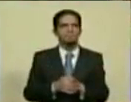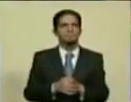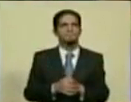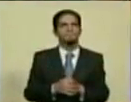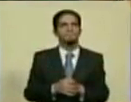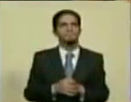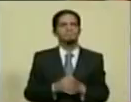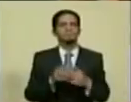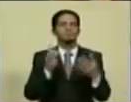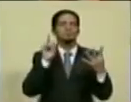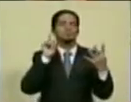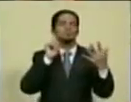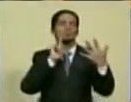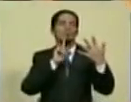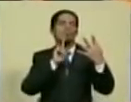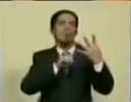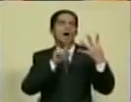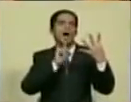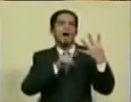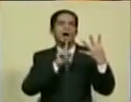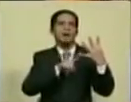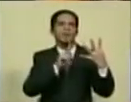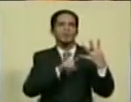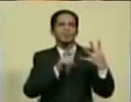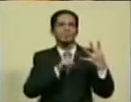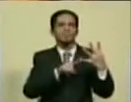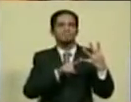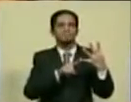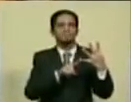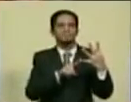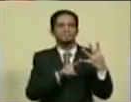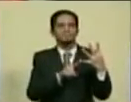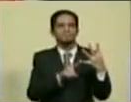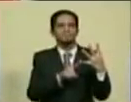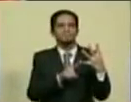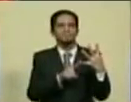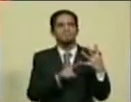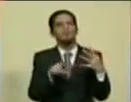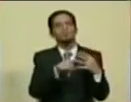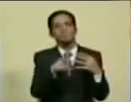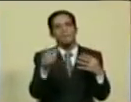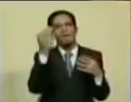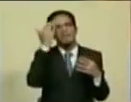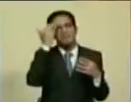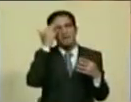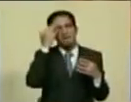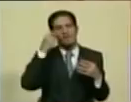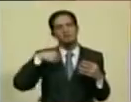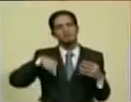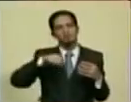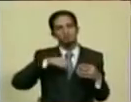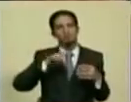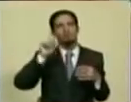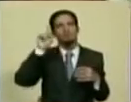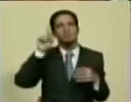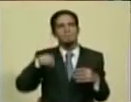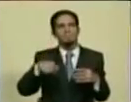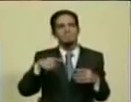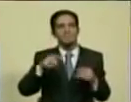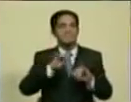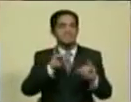En cuarto lugar, ustedes saben que hemos también emitido una